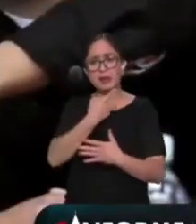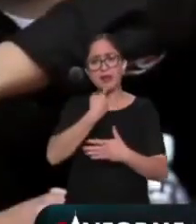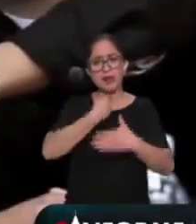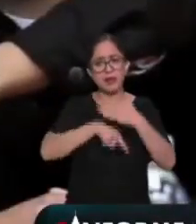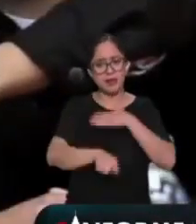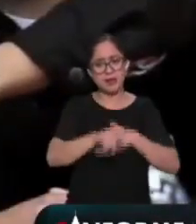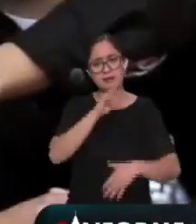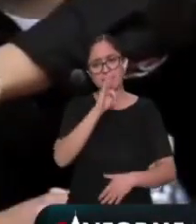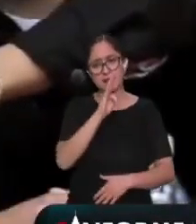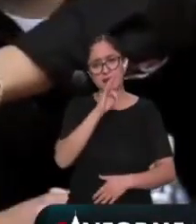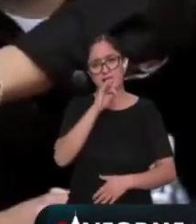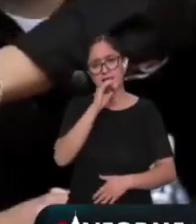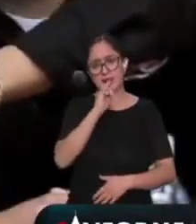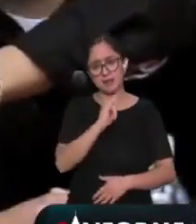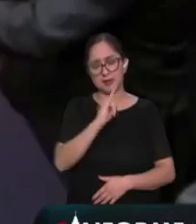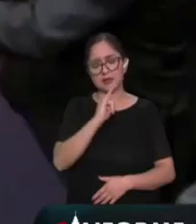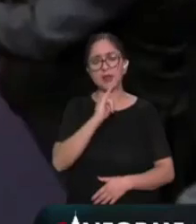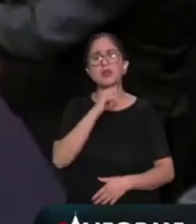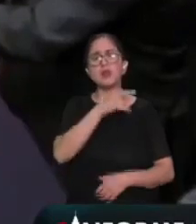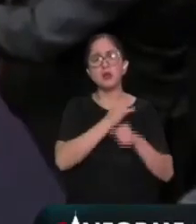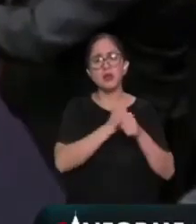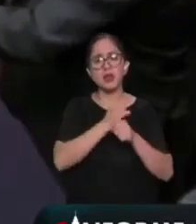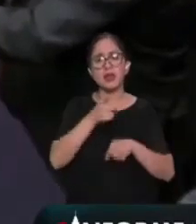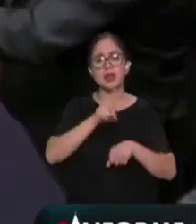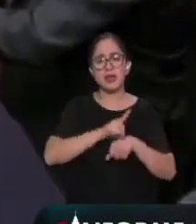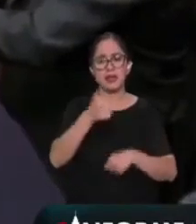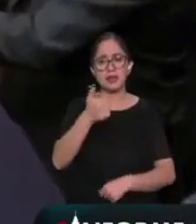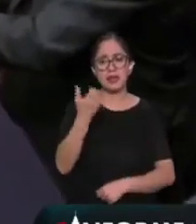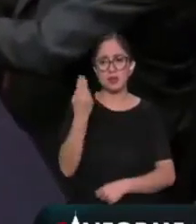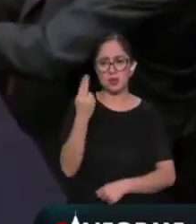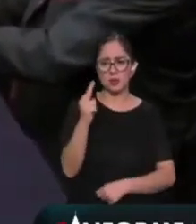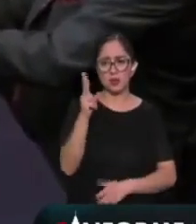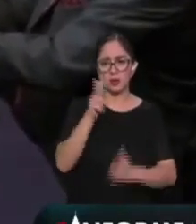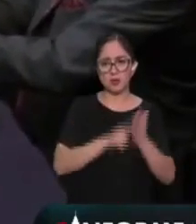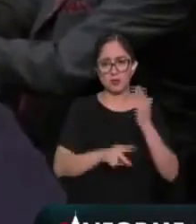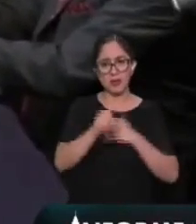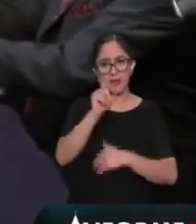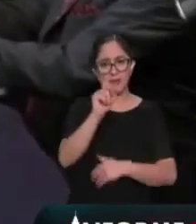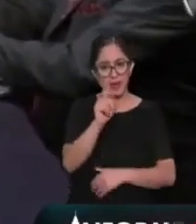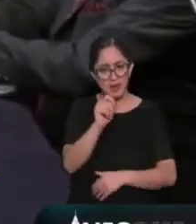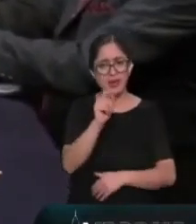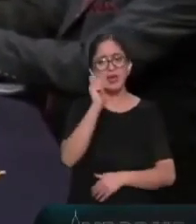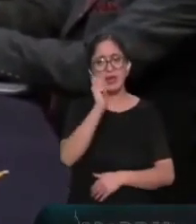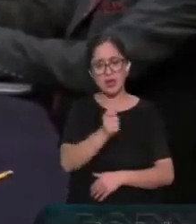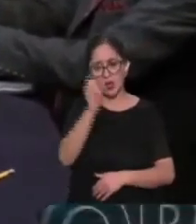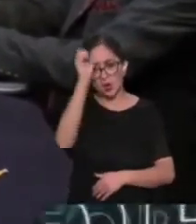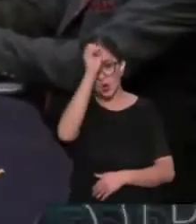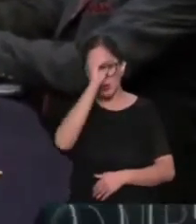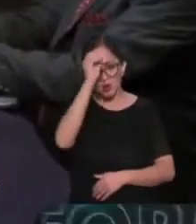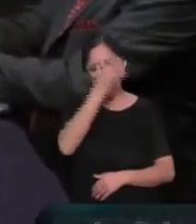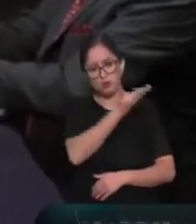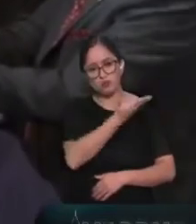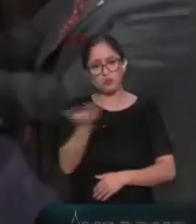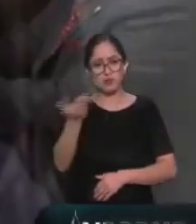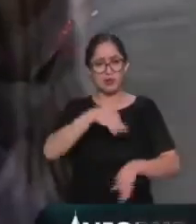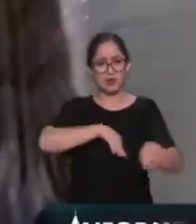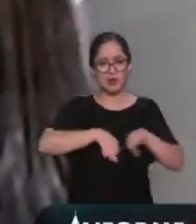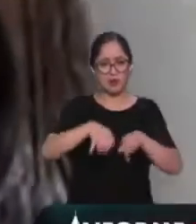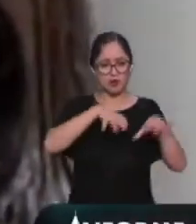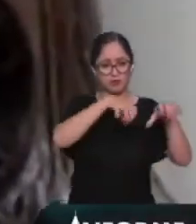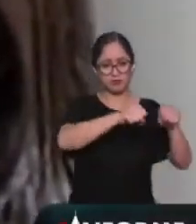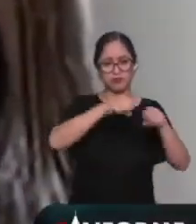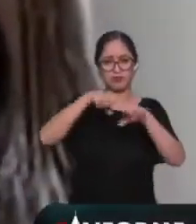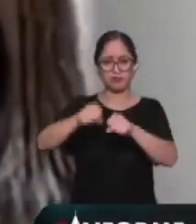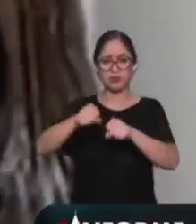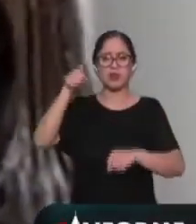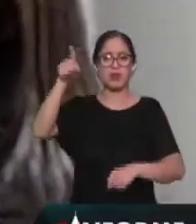Fiscalía Especial de Investigación del Delito de Tortura el 6 de noviembre de 2020, en cumplimiento a la opinión del Grupo de Trabajo sobre Detención Arbitraria de la